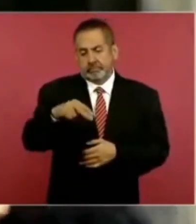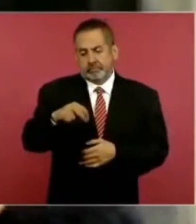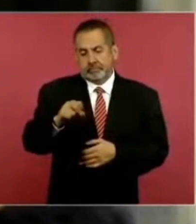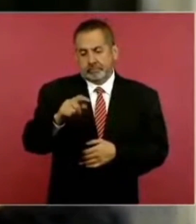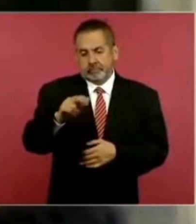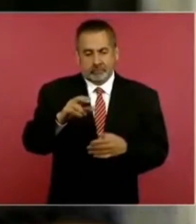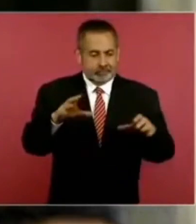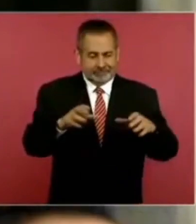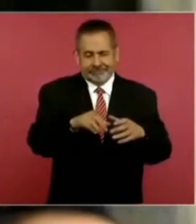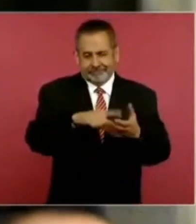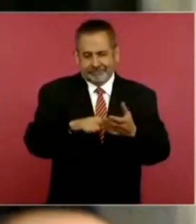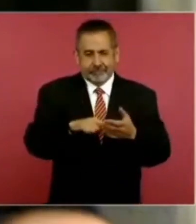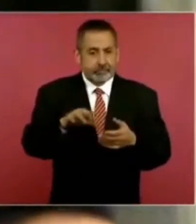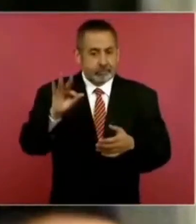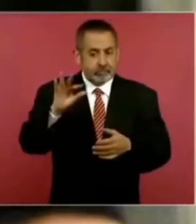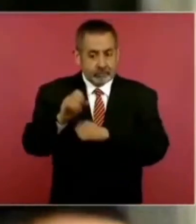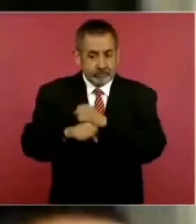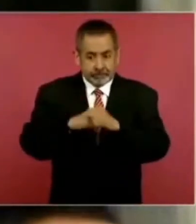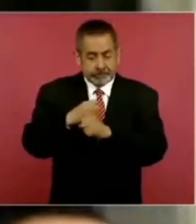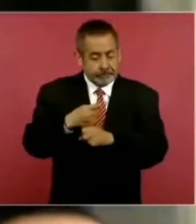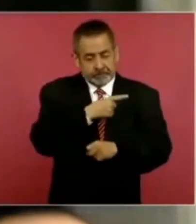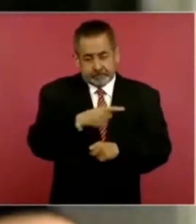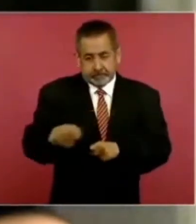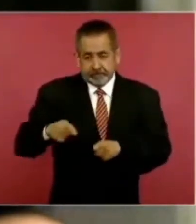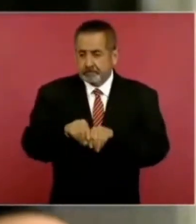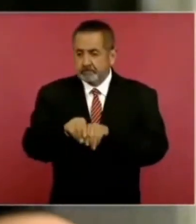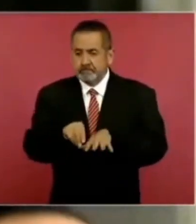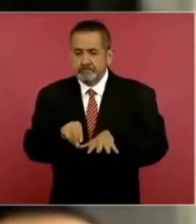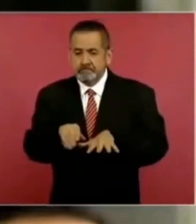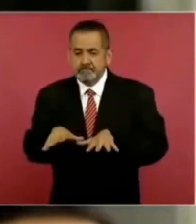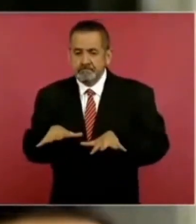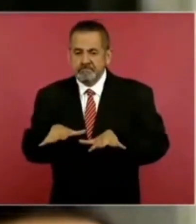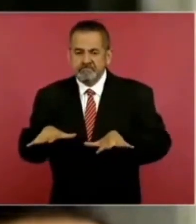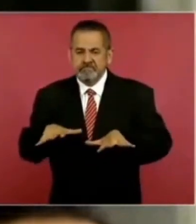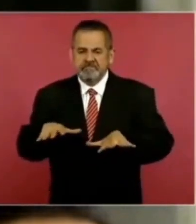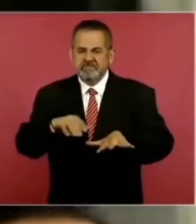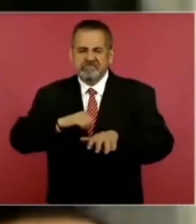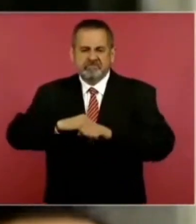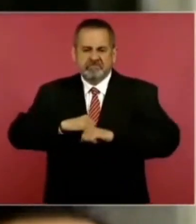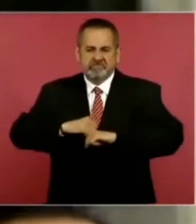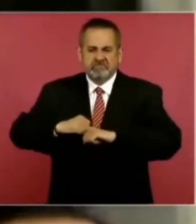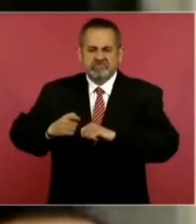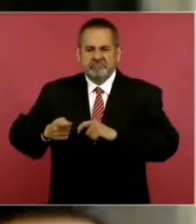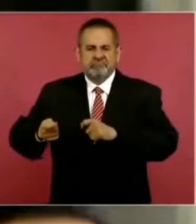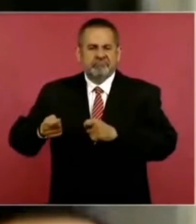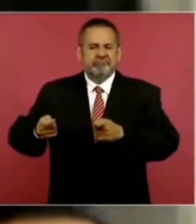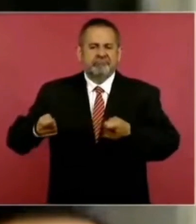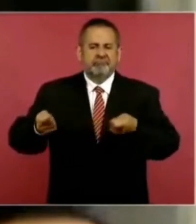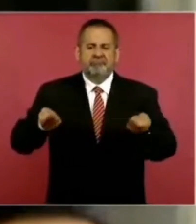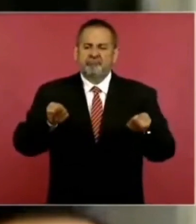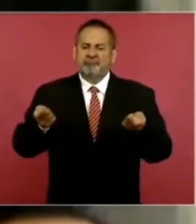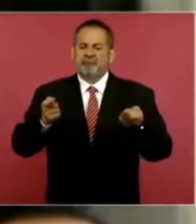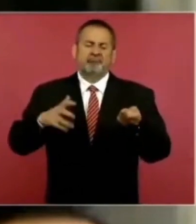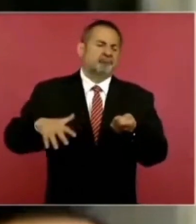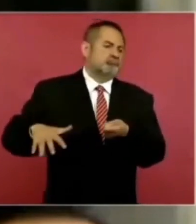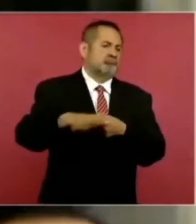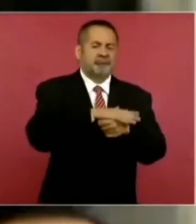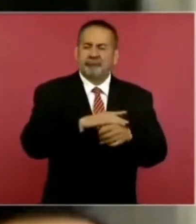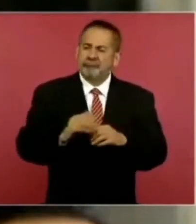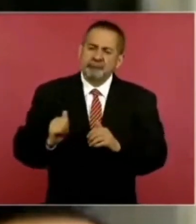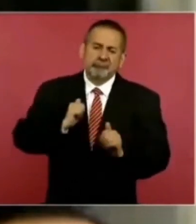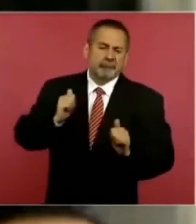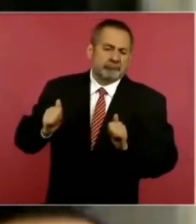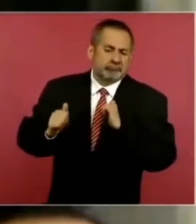décadas, utilizó su posición para extender su amplia red de influencias a fin de beneficiarse a sí mismo